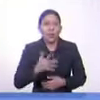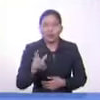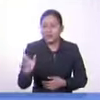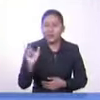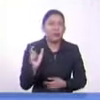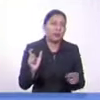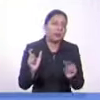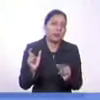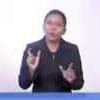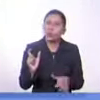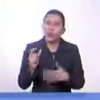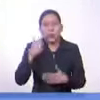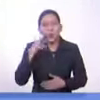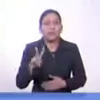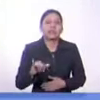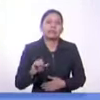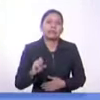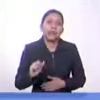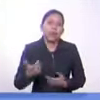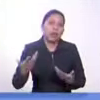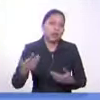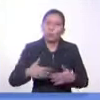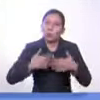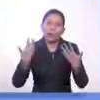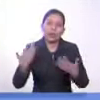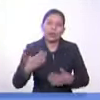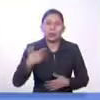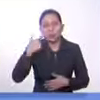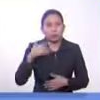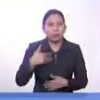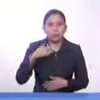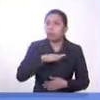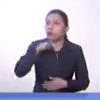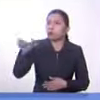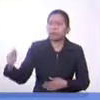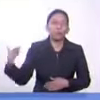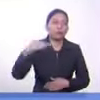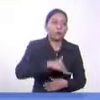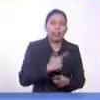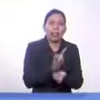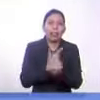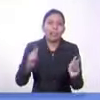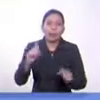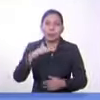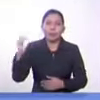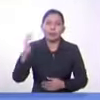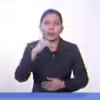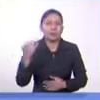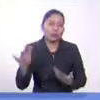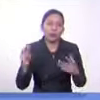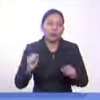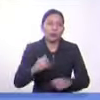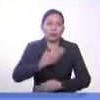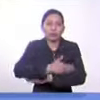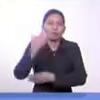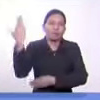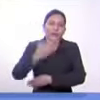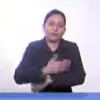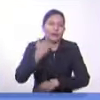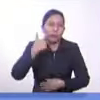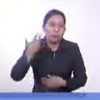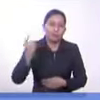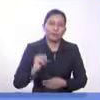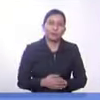entrada conocida como visa, con la que podemos entrar y salir libremente en los puntos de frontera y aduana,